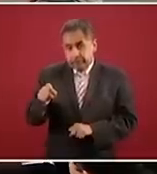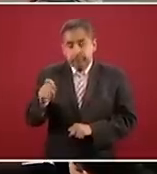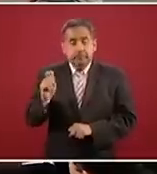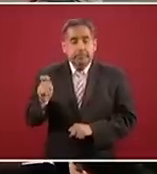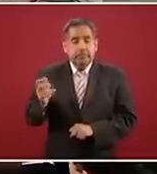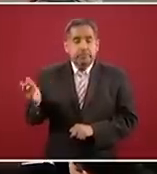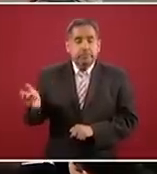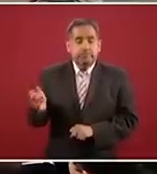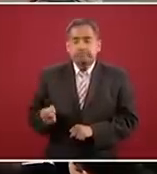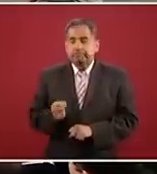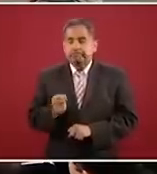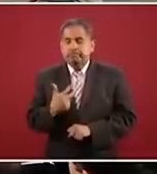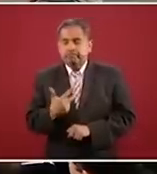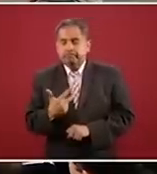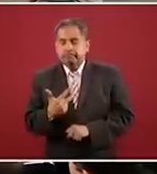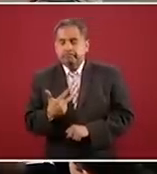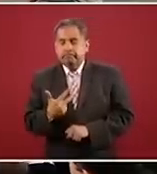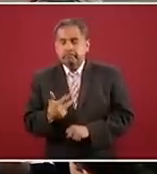8,